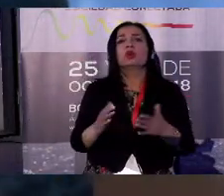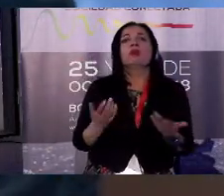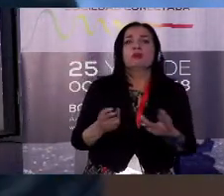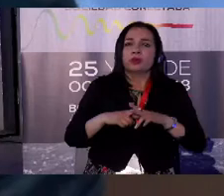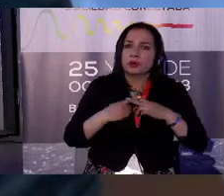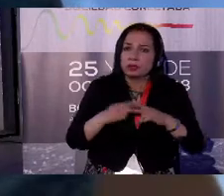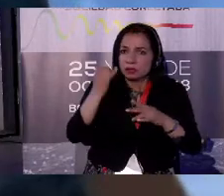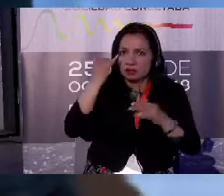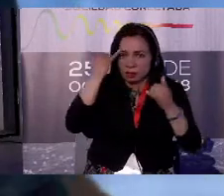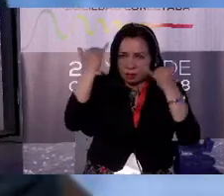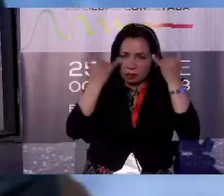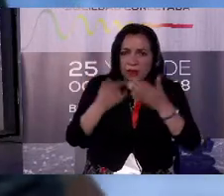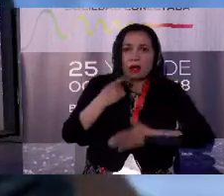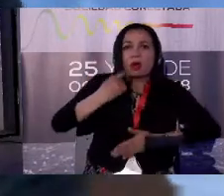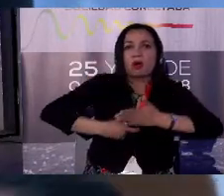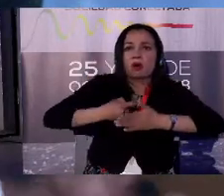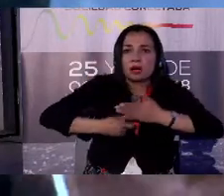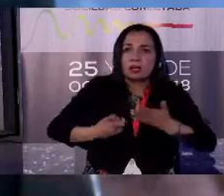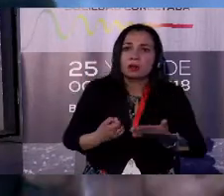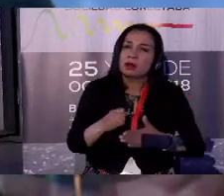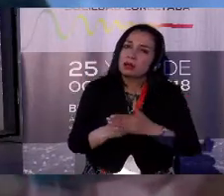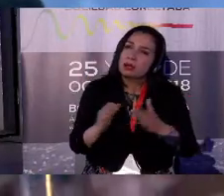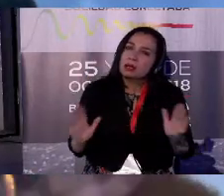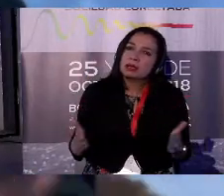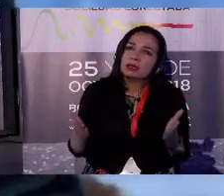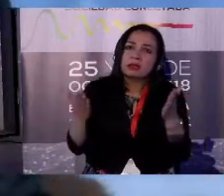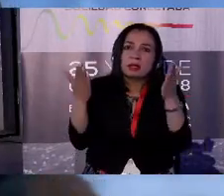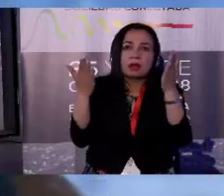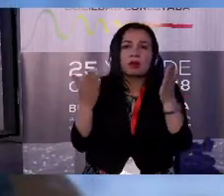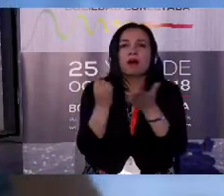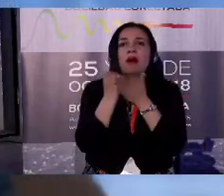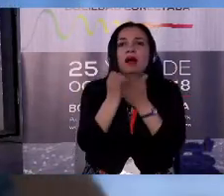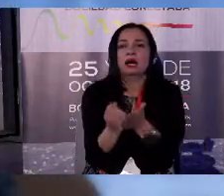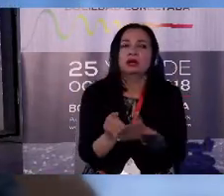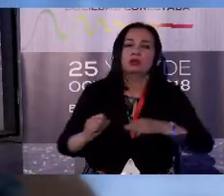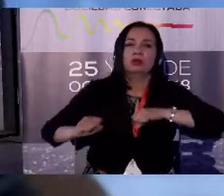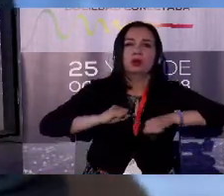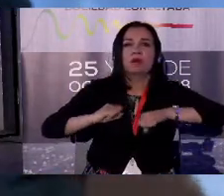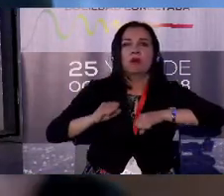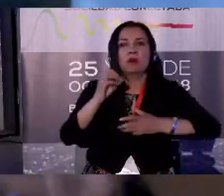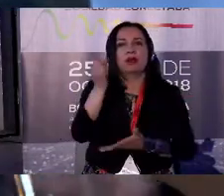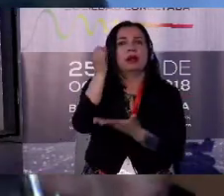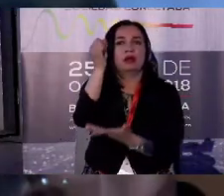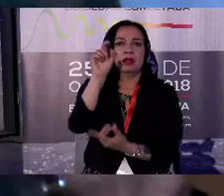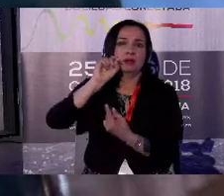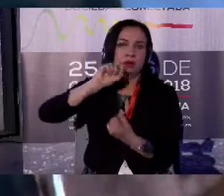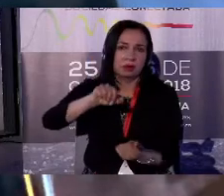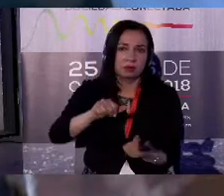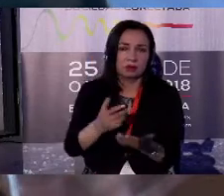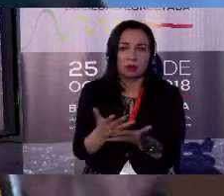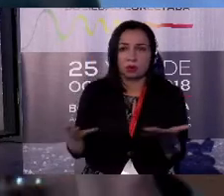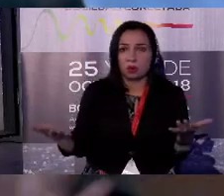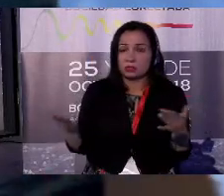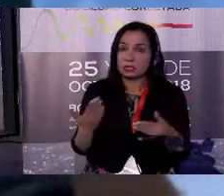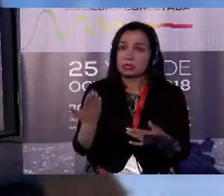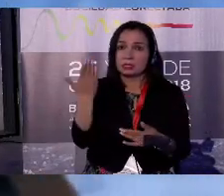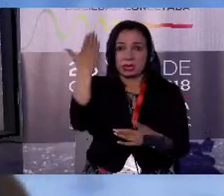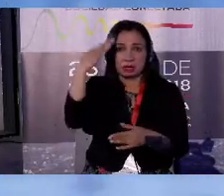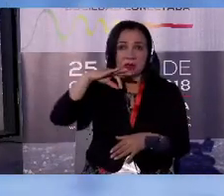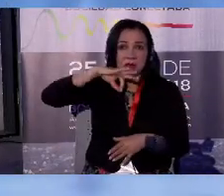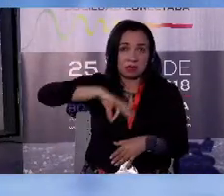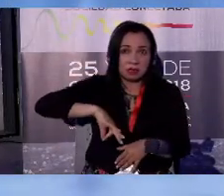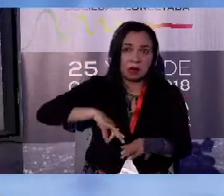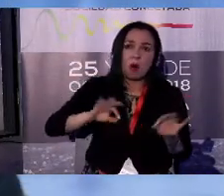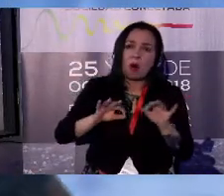no hay incentivos específicos que permitan mover parte de la inversión desde lo más rentable a las zonas